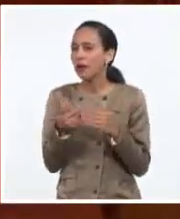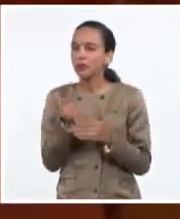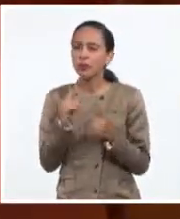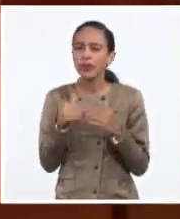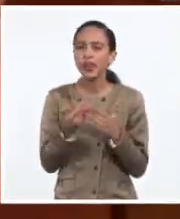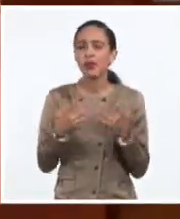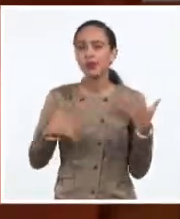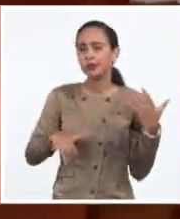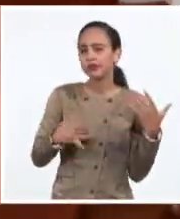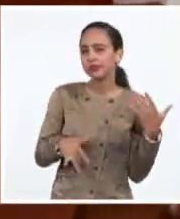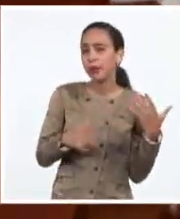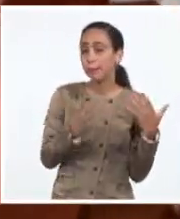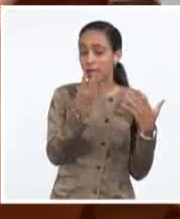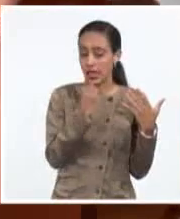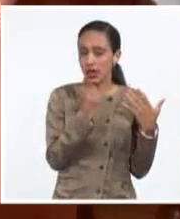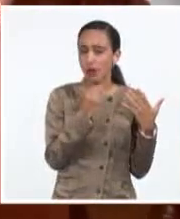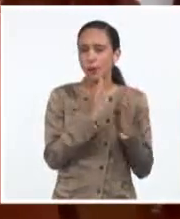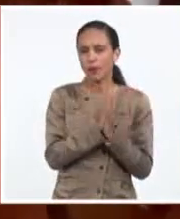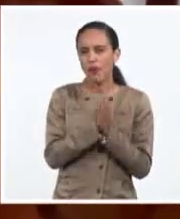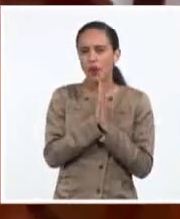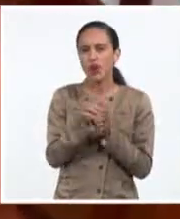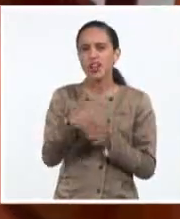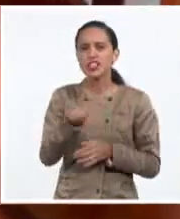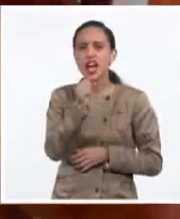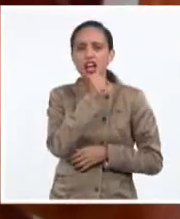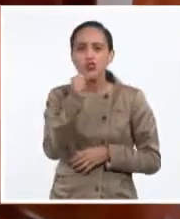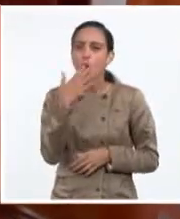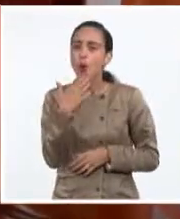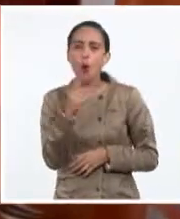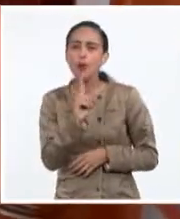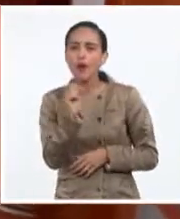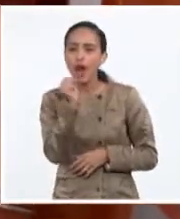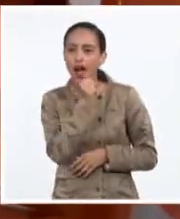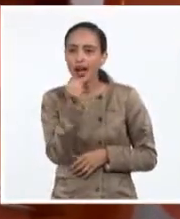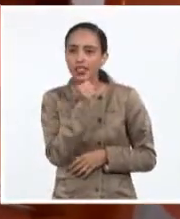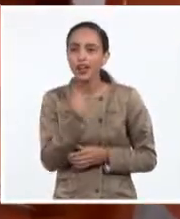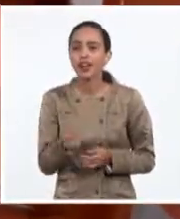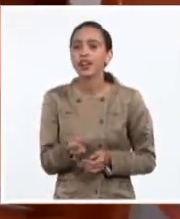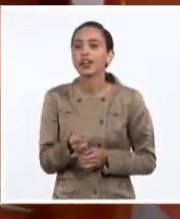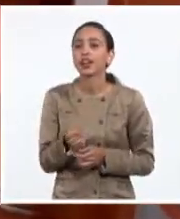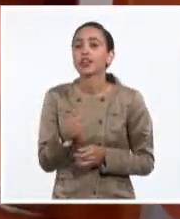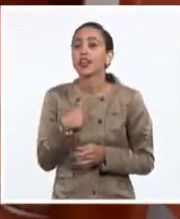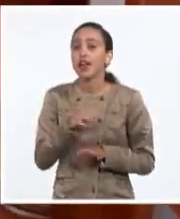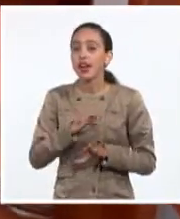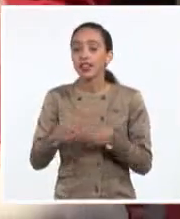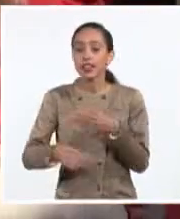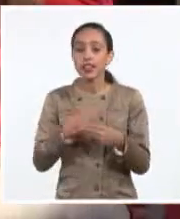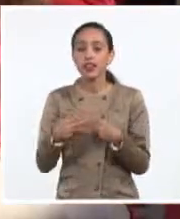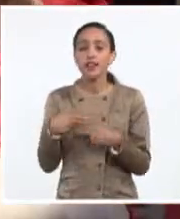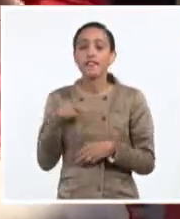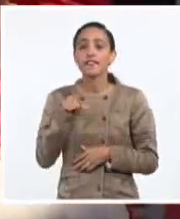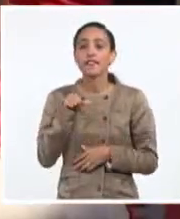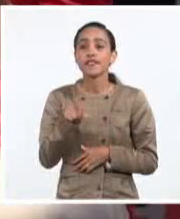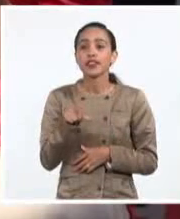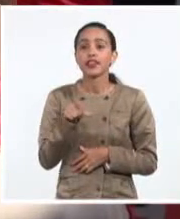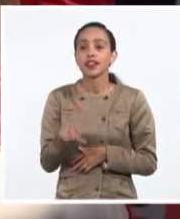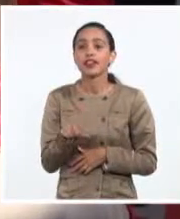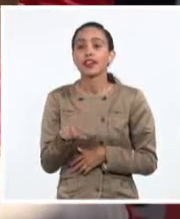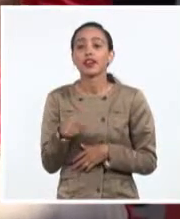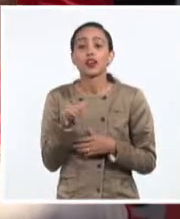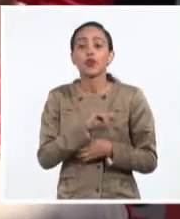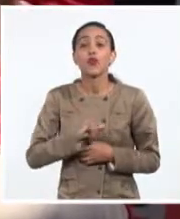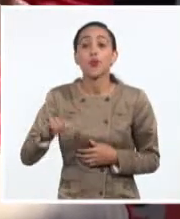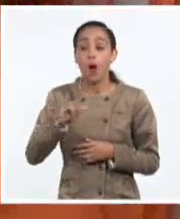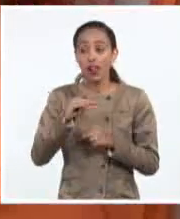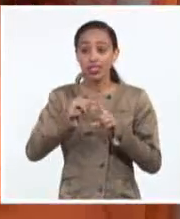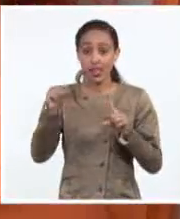dijeron, por favor, esa canción, ¿cómo no la vas a cantar? Y bueno, finalmente, no solo llegó, sino que al final fue la que le dio título